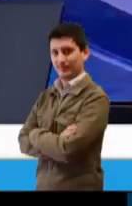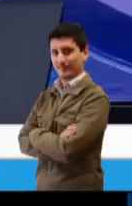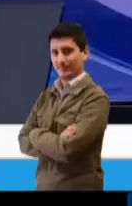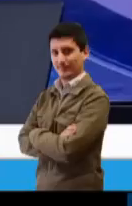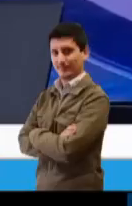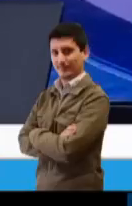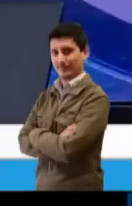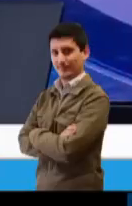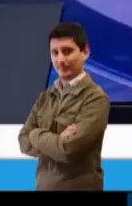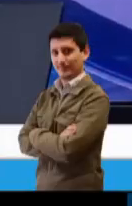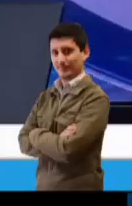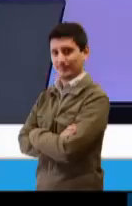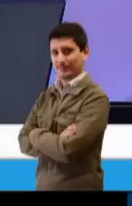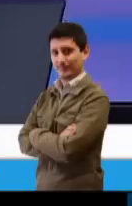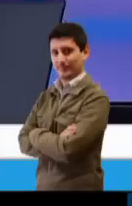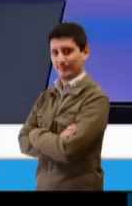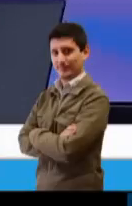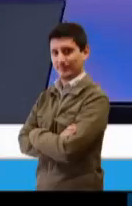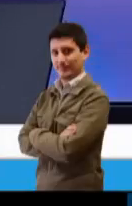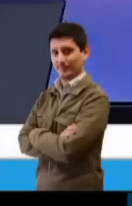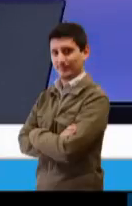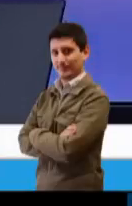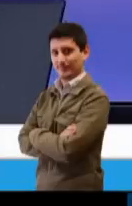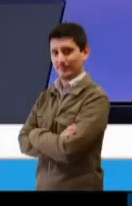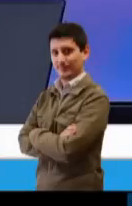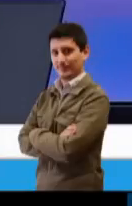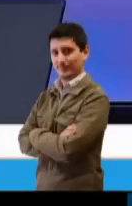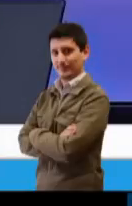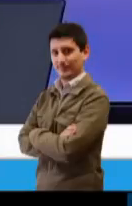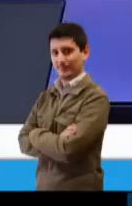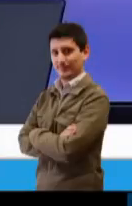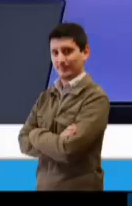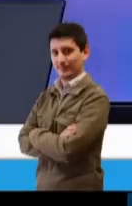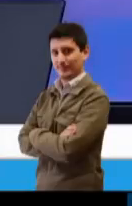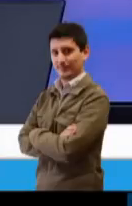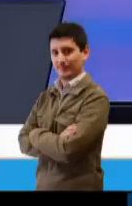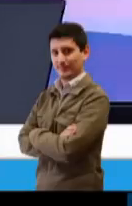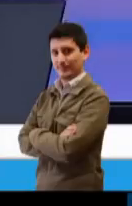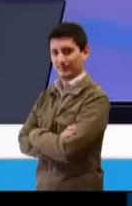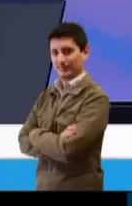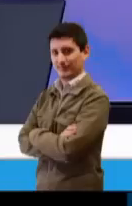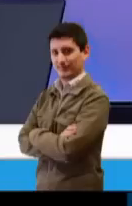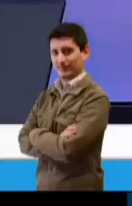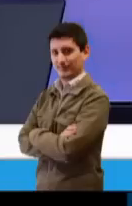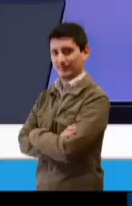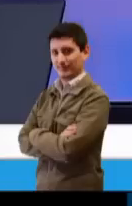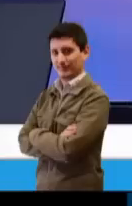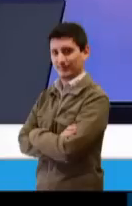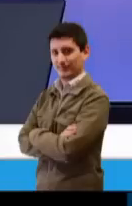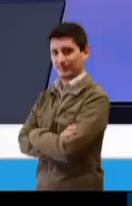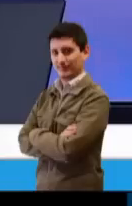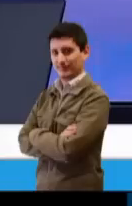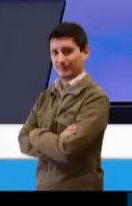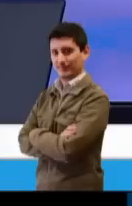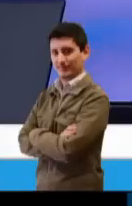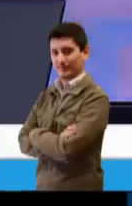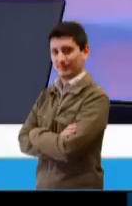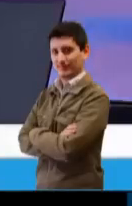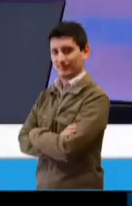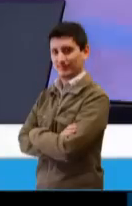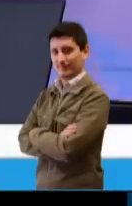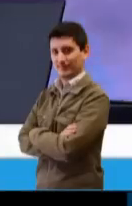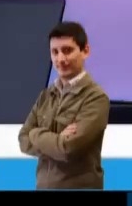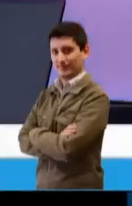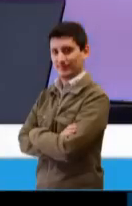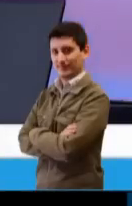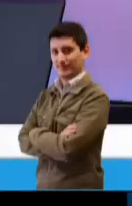gobierno en Colombia y que ella llegó igual. Entonces hay varias cosas que efectivamente pueden costar la confianza de quienes están detrás de ella. Son cargos de confianza.